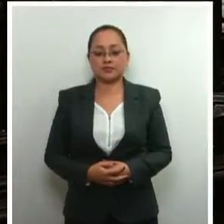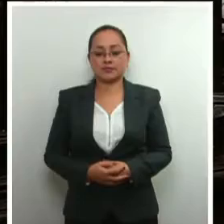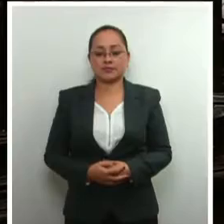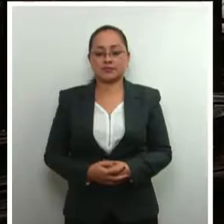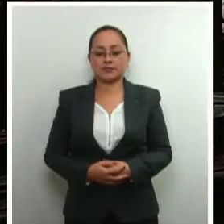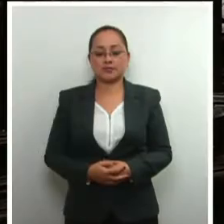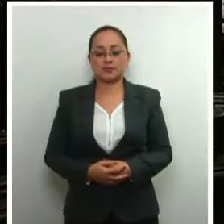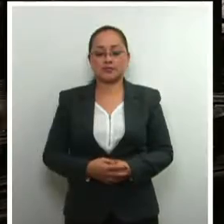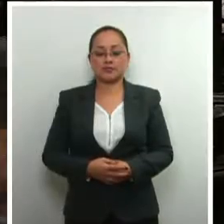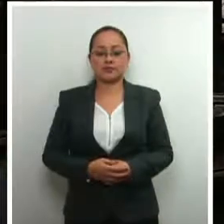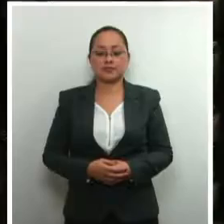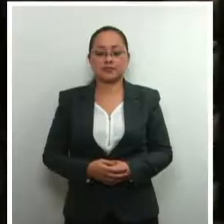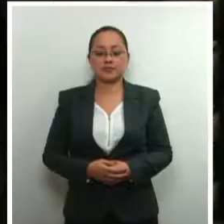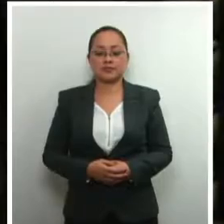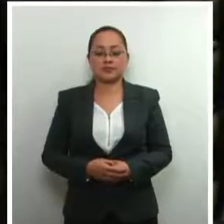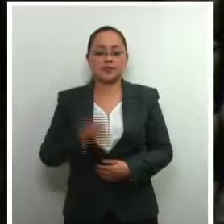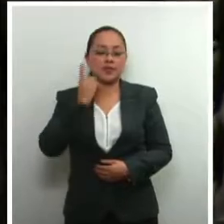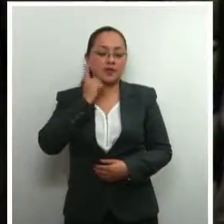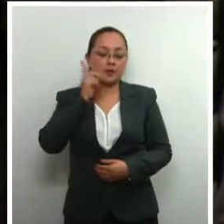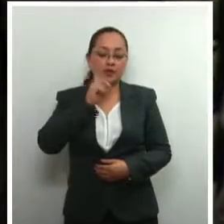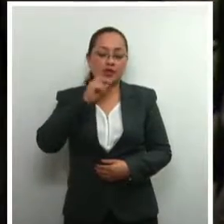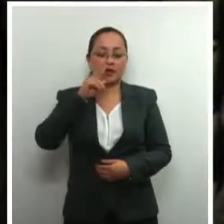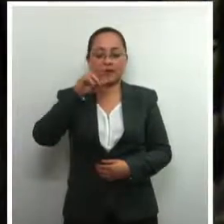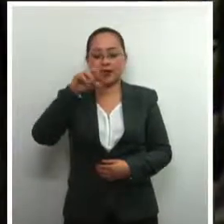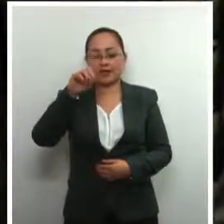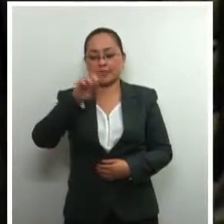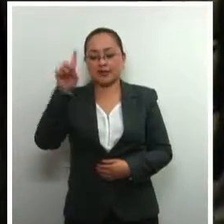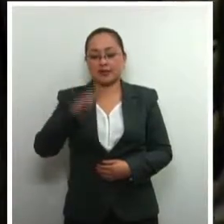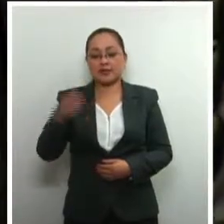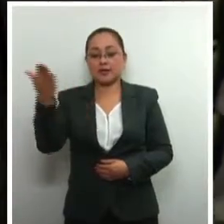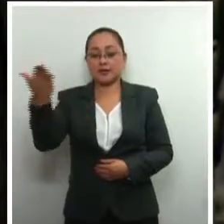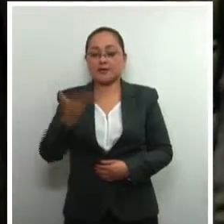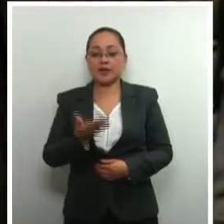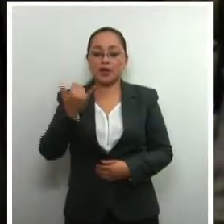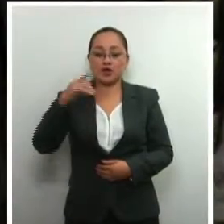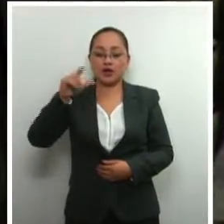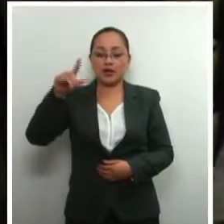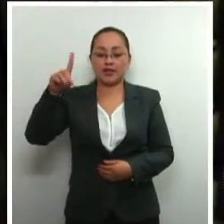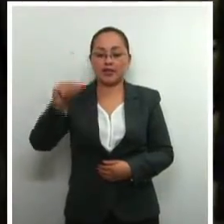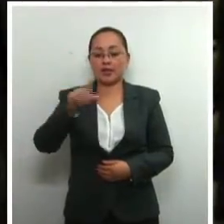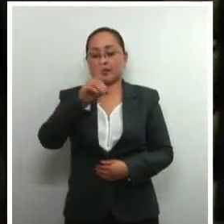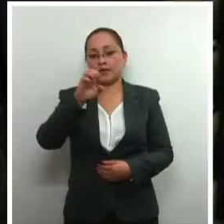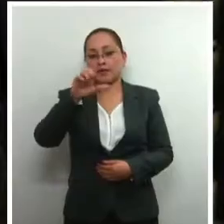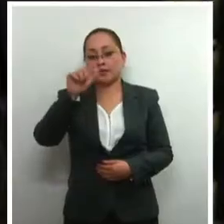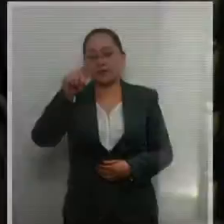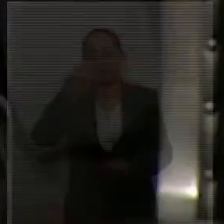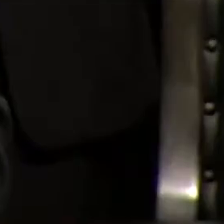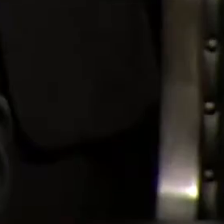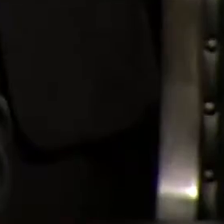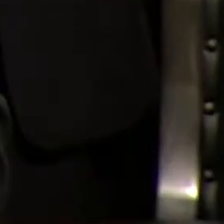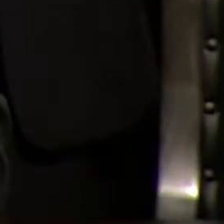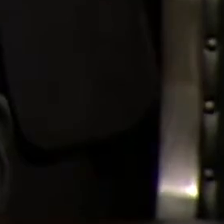Diputada Valdés. Tiene uso de la palabra la diputada Yolanda de la Torre Valdés.